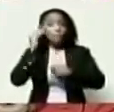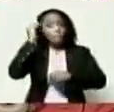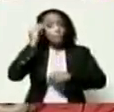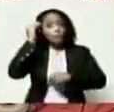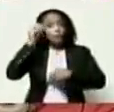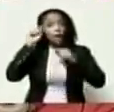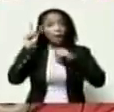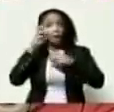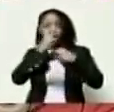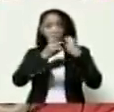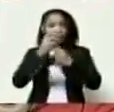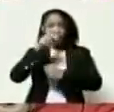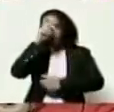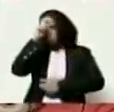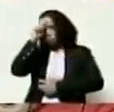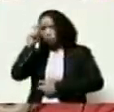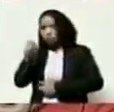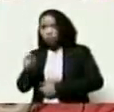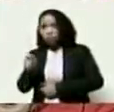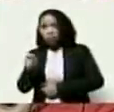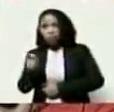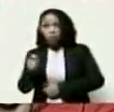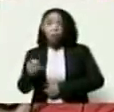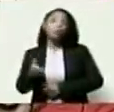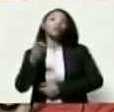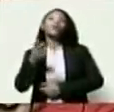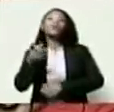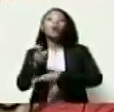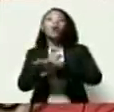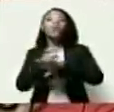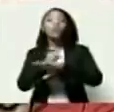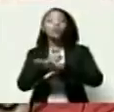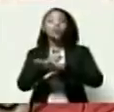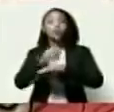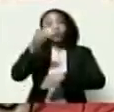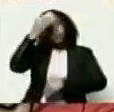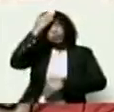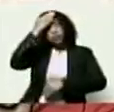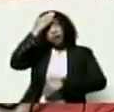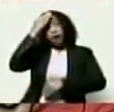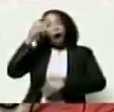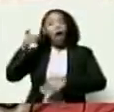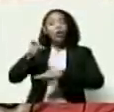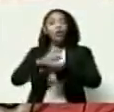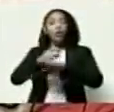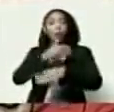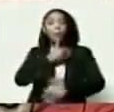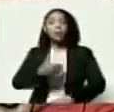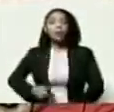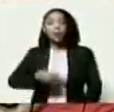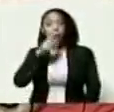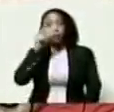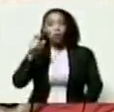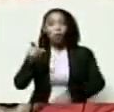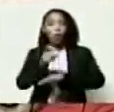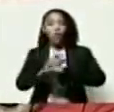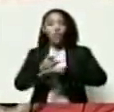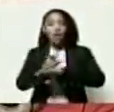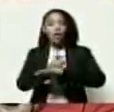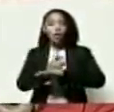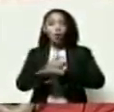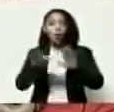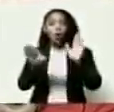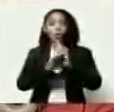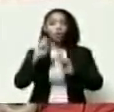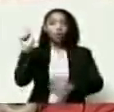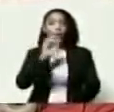esta visita es un reconocimiento implícito del gobierno Joe Biden al gobierno del presidente Nicolás Maduro, gobierno constitucional